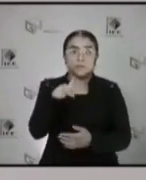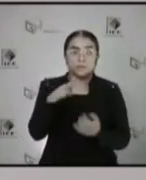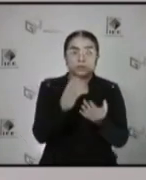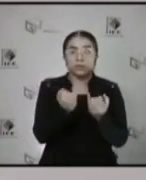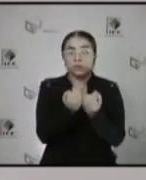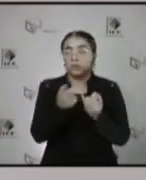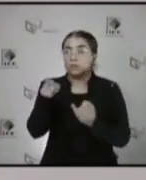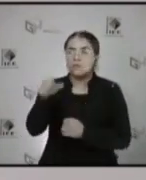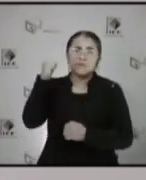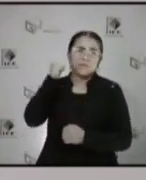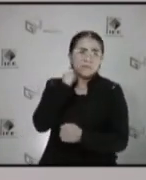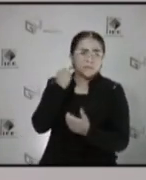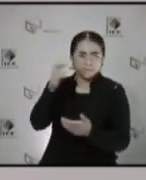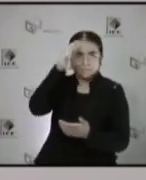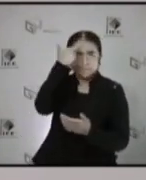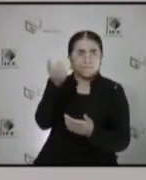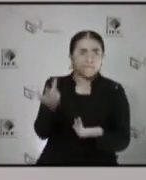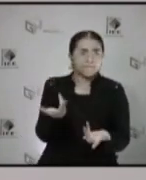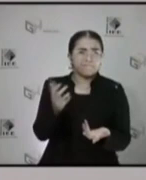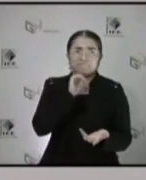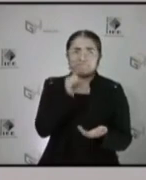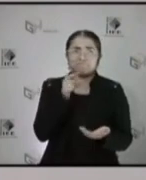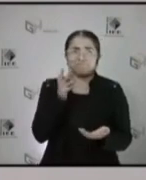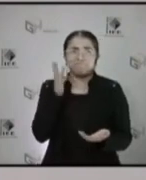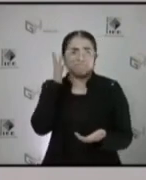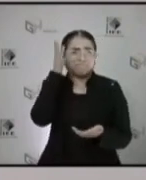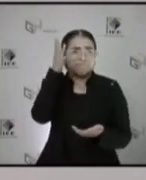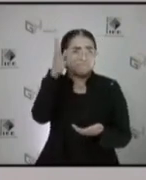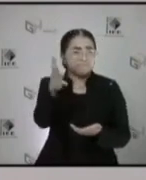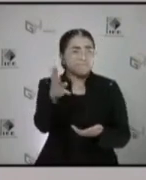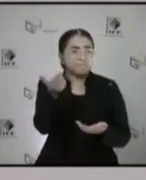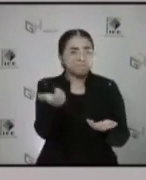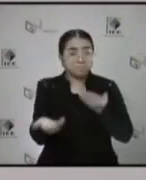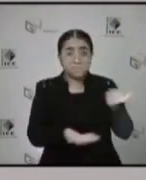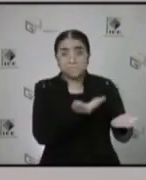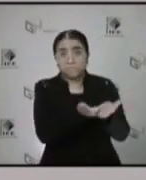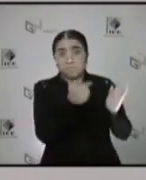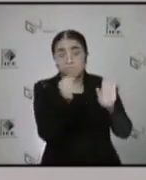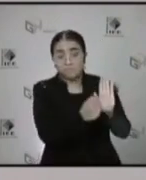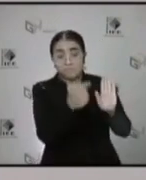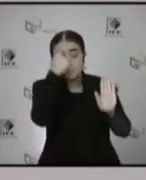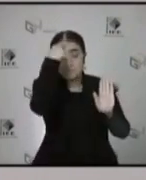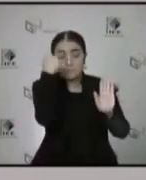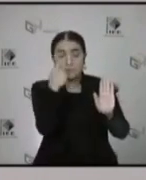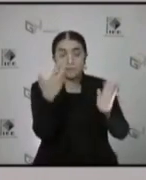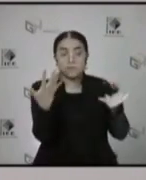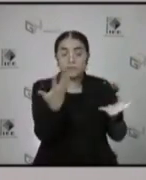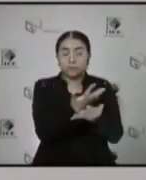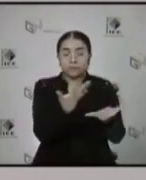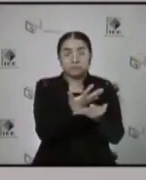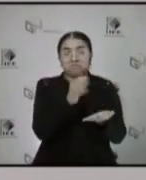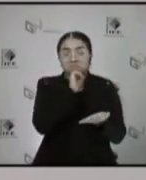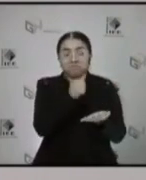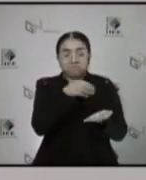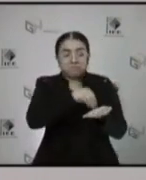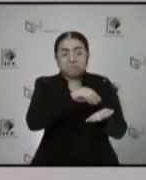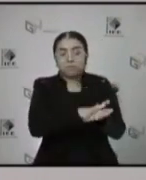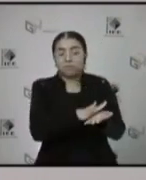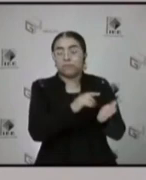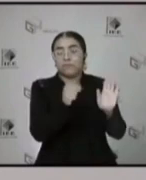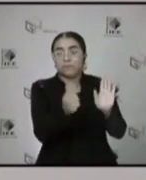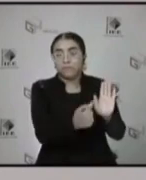senaduría y no trascendiste ni siquiera con una iniciativa que se haya aprobado. El